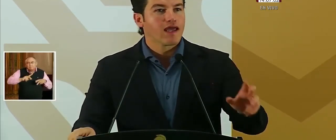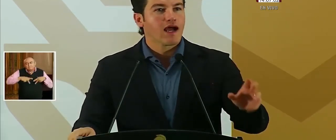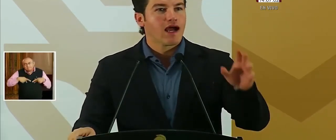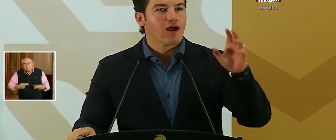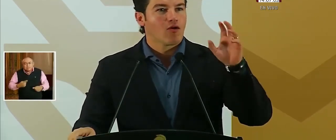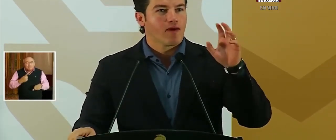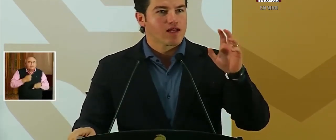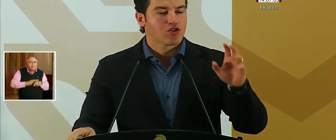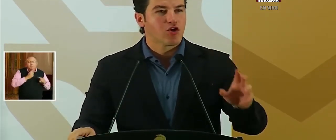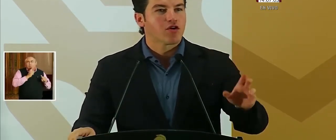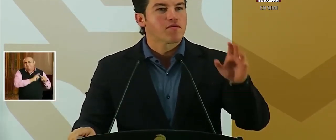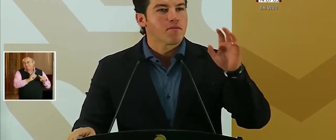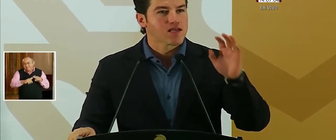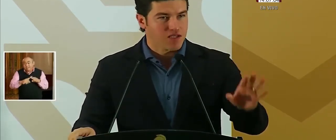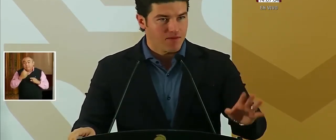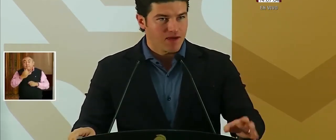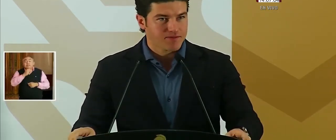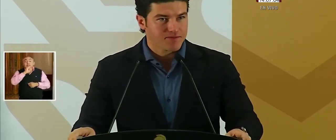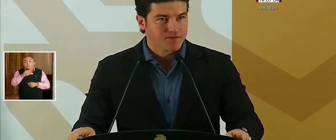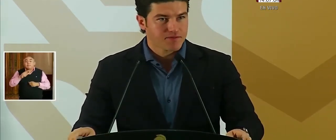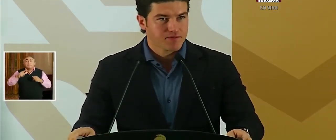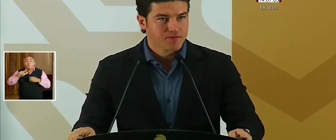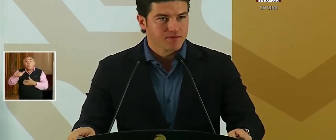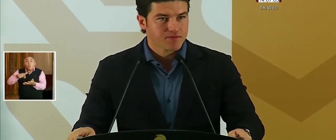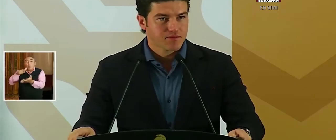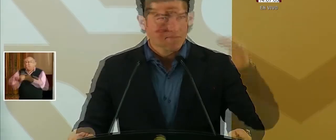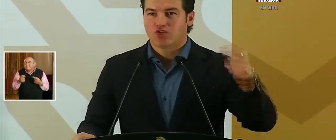y donde hay aglomeración masiva.